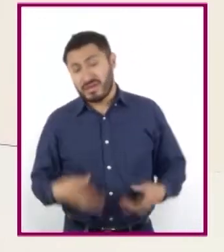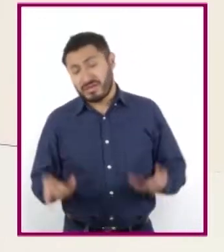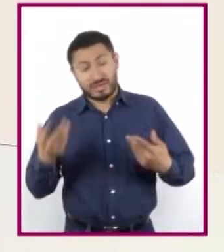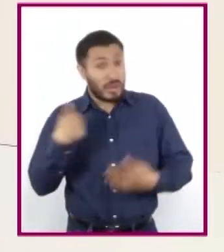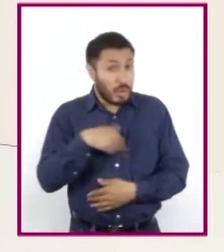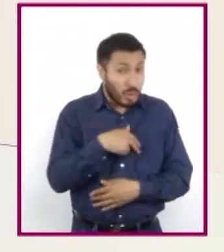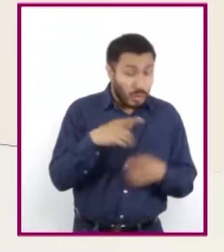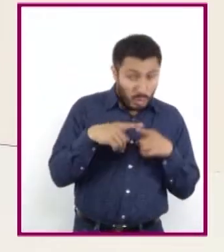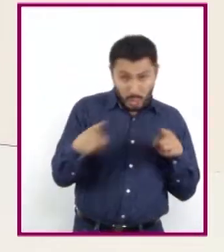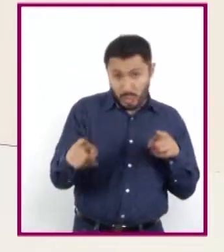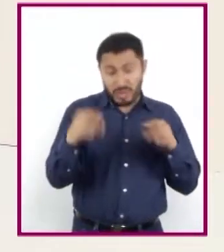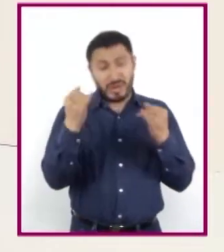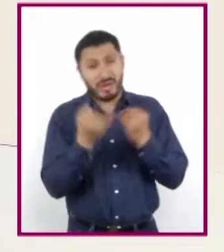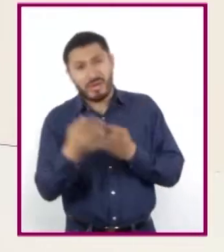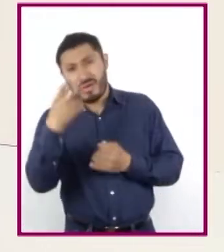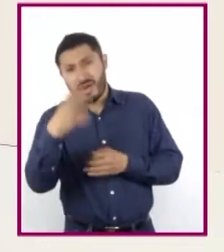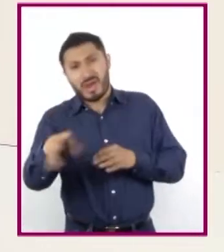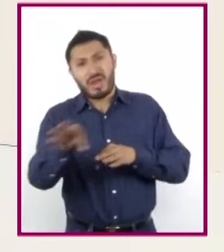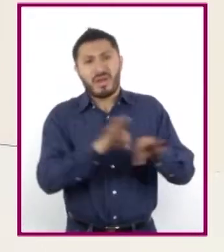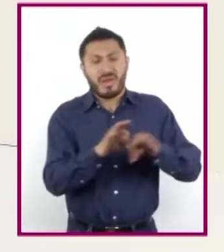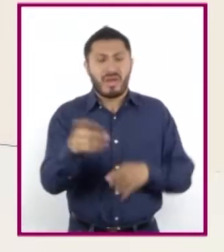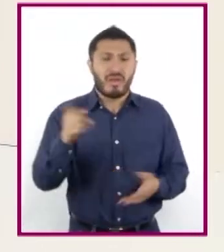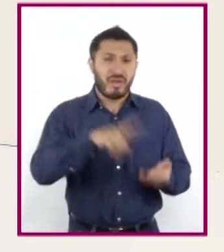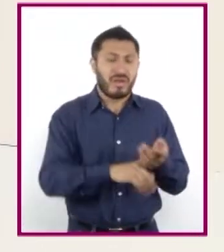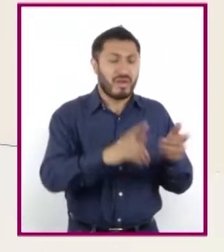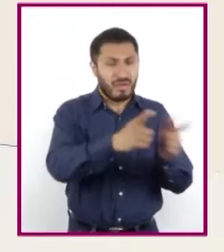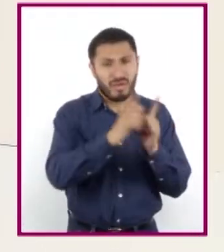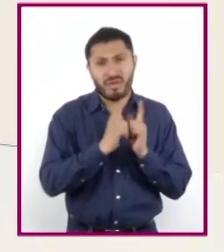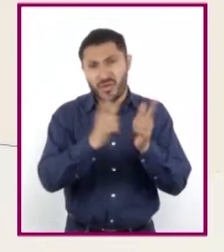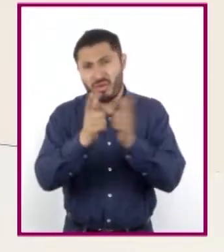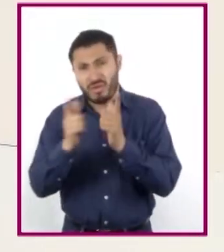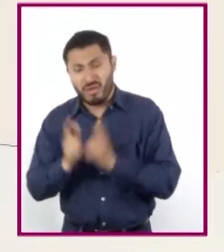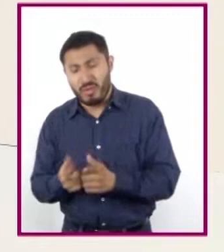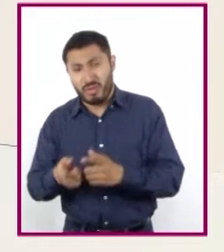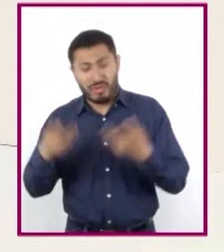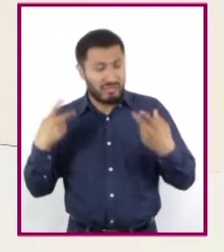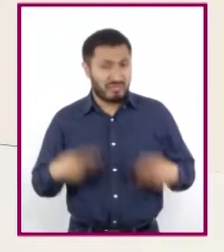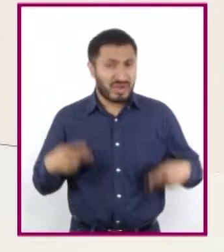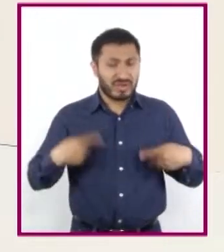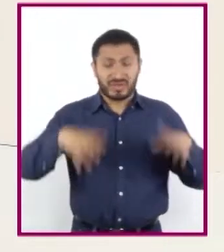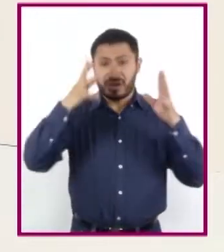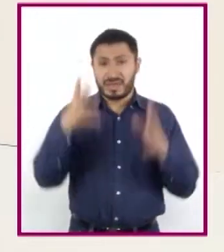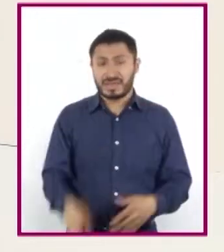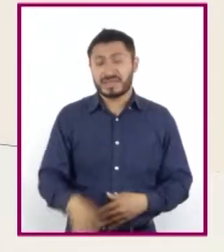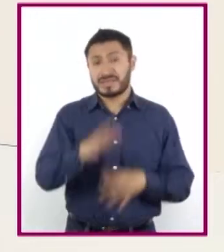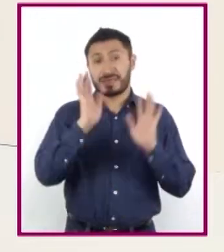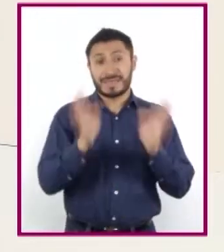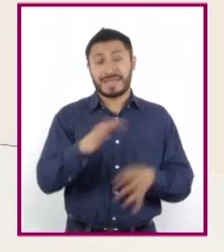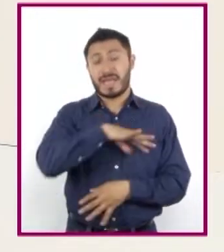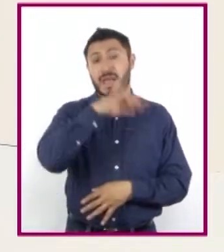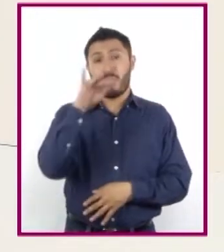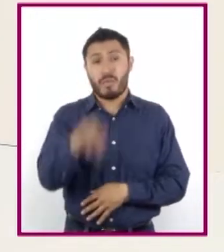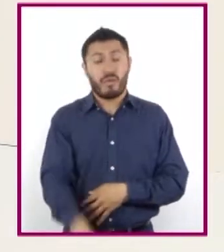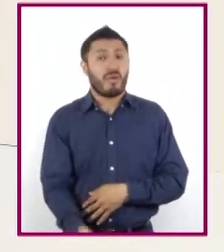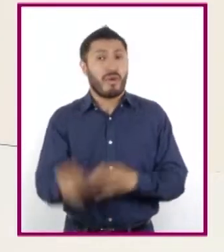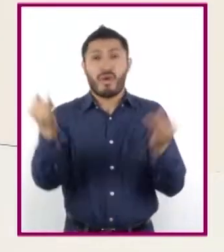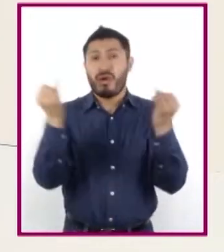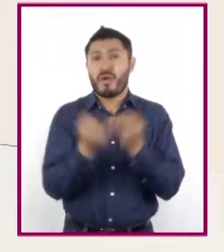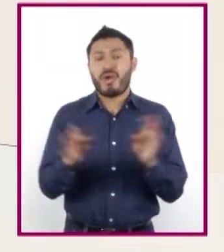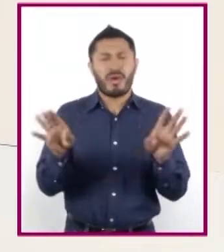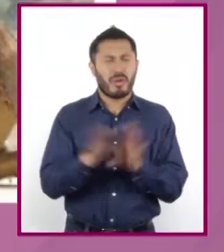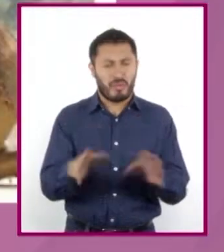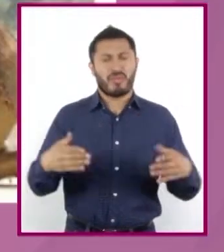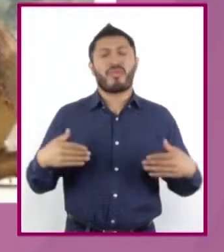esta tarea se practica con grupos y personas que ya no están presentes, es también un ejercicio de comprensión de lo